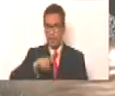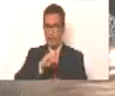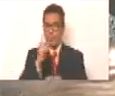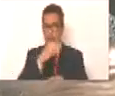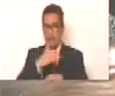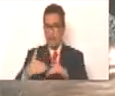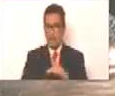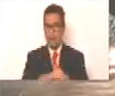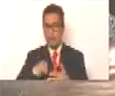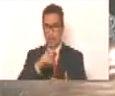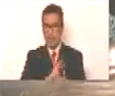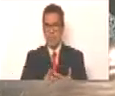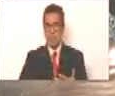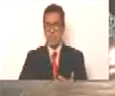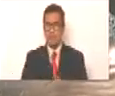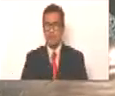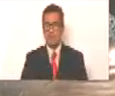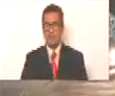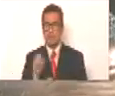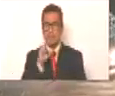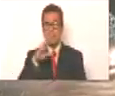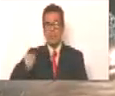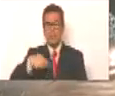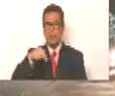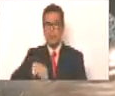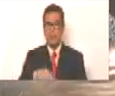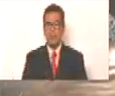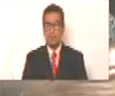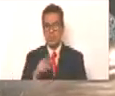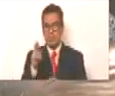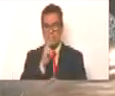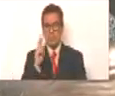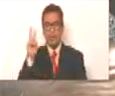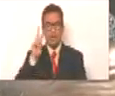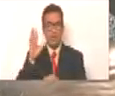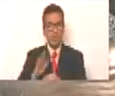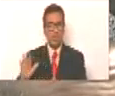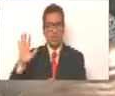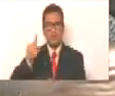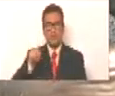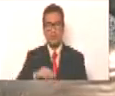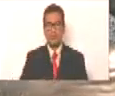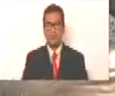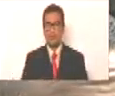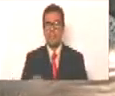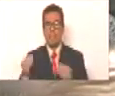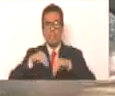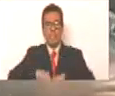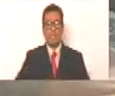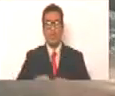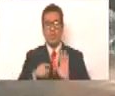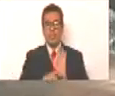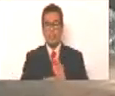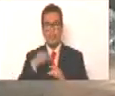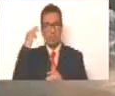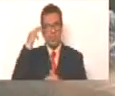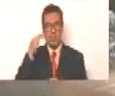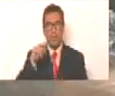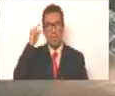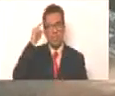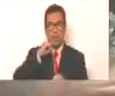leerlo. Asamblea Nacional de la República Bolivariana de Venezuela, acuerdo con motivo de conmemorar el Día Internacional